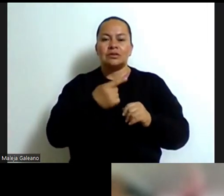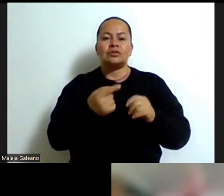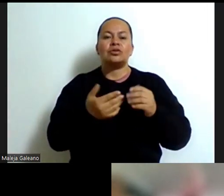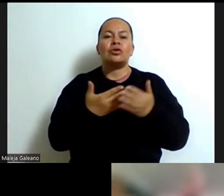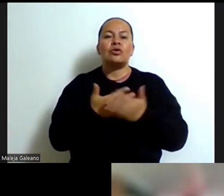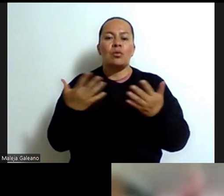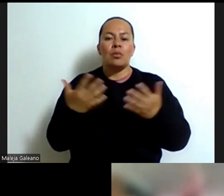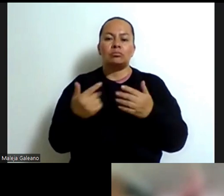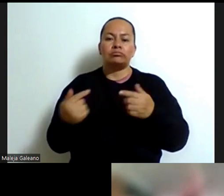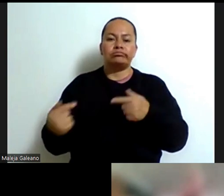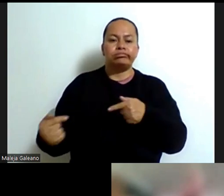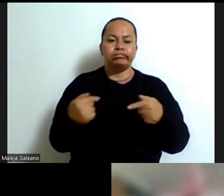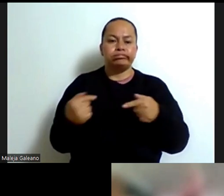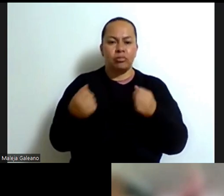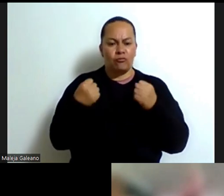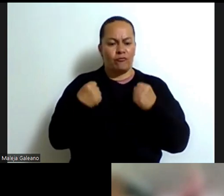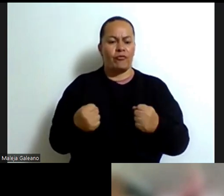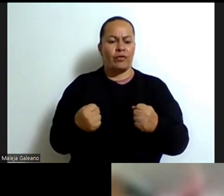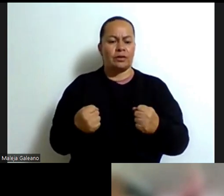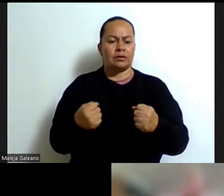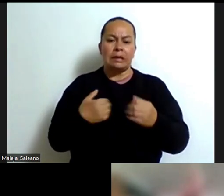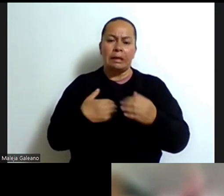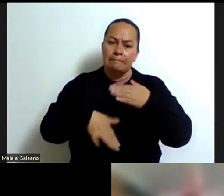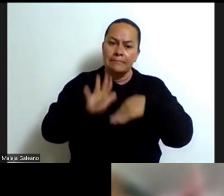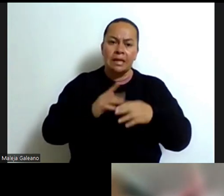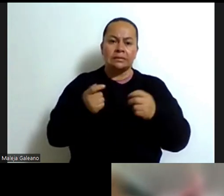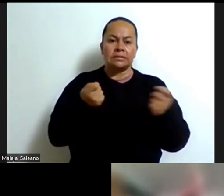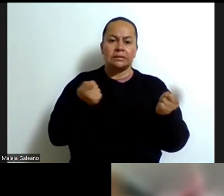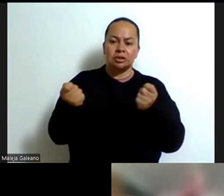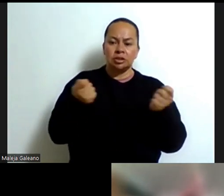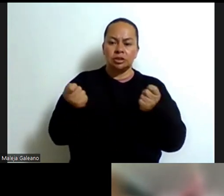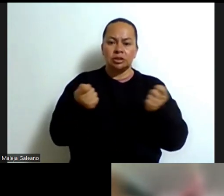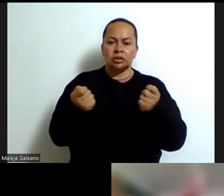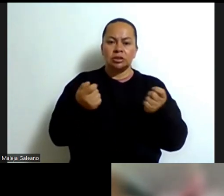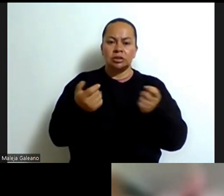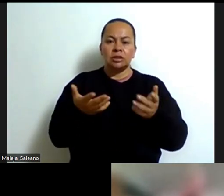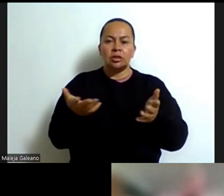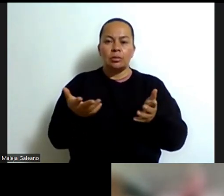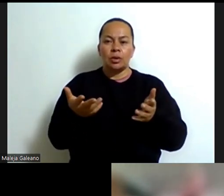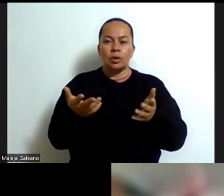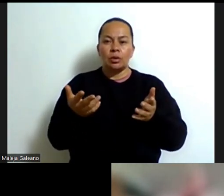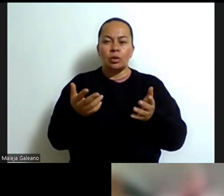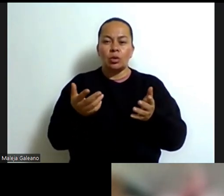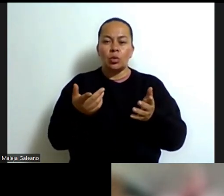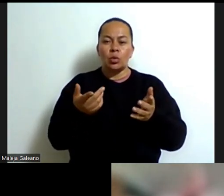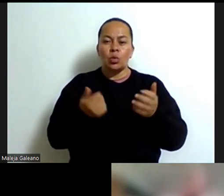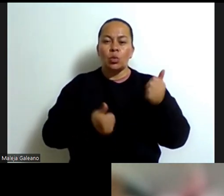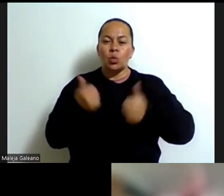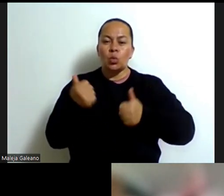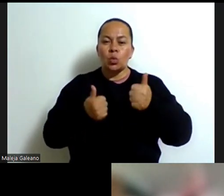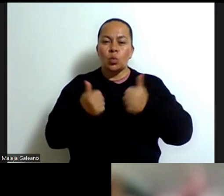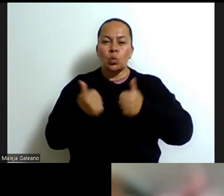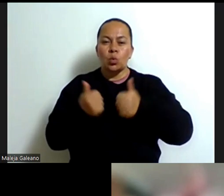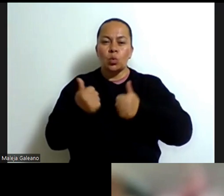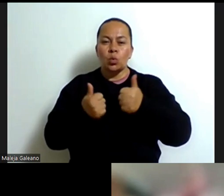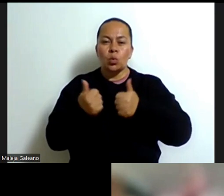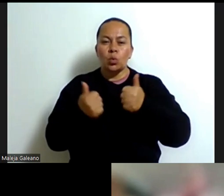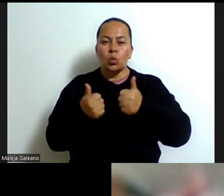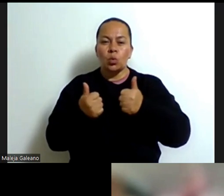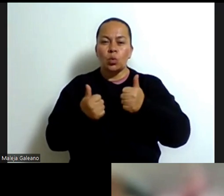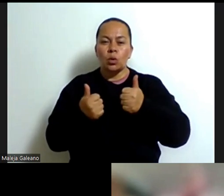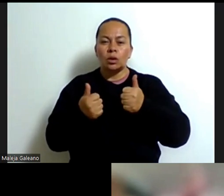fuertes eh Muy controversiales eh Y en los cuales Yo sí o sí tuve que ponerme